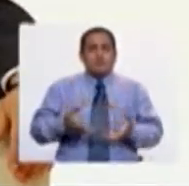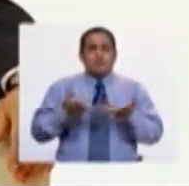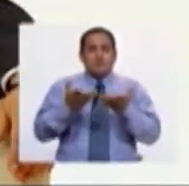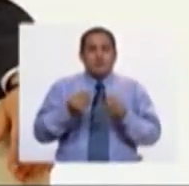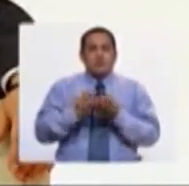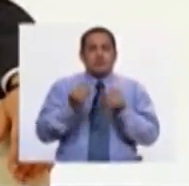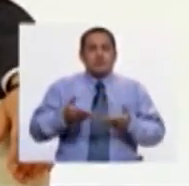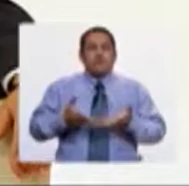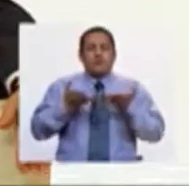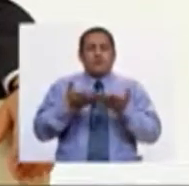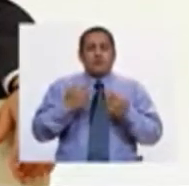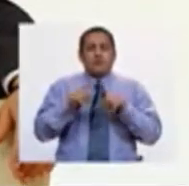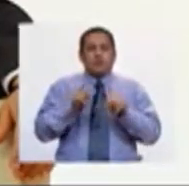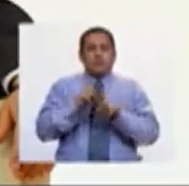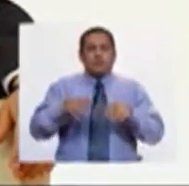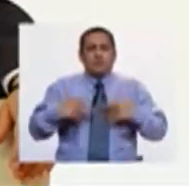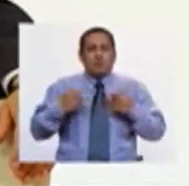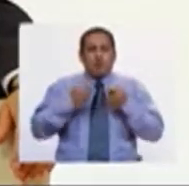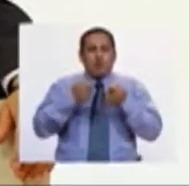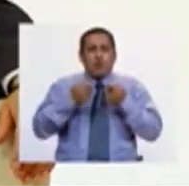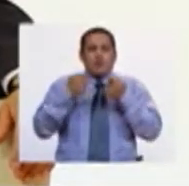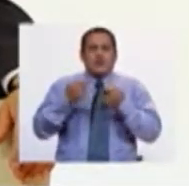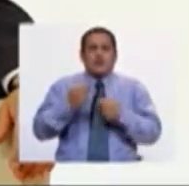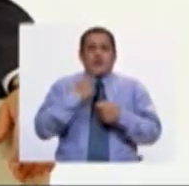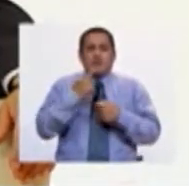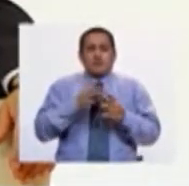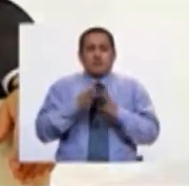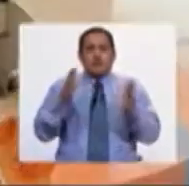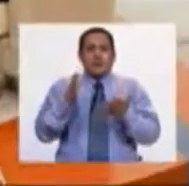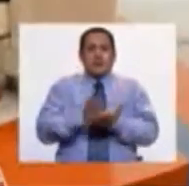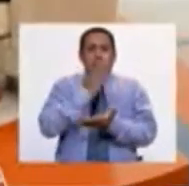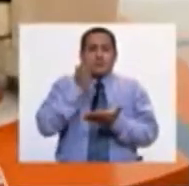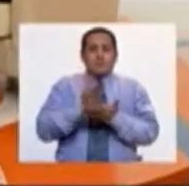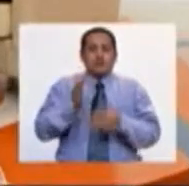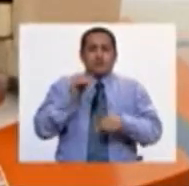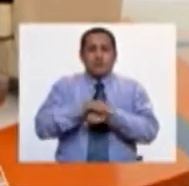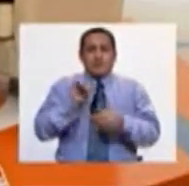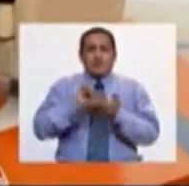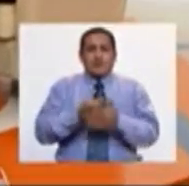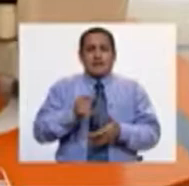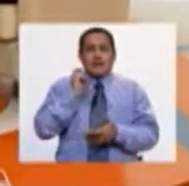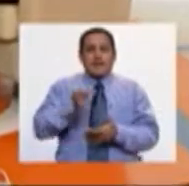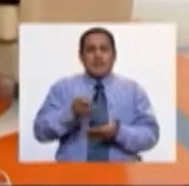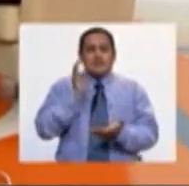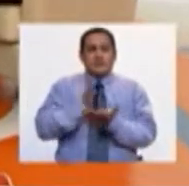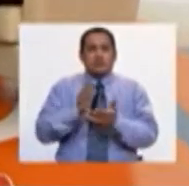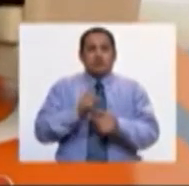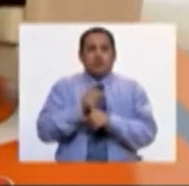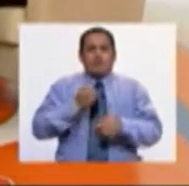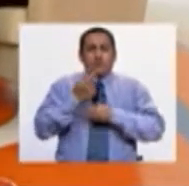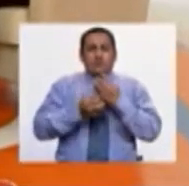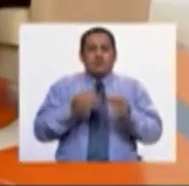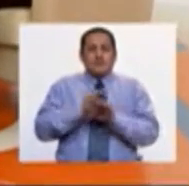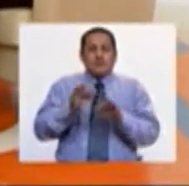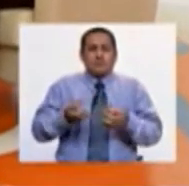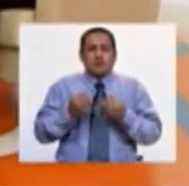los beneficios del caso, pero no les puedo obligar a hacerlo. Ese es el gran problema sobre el cual la sentencia no logró